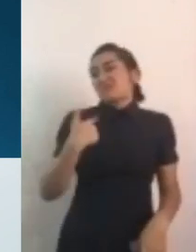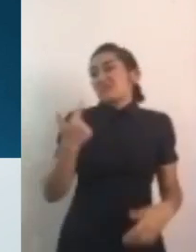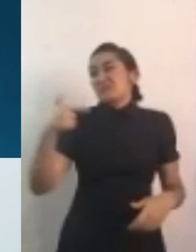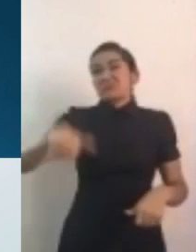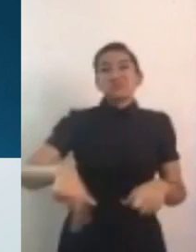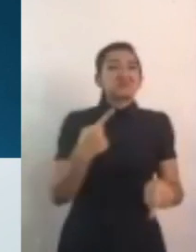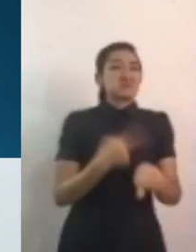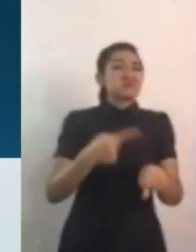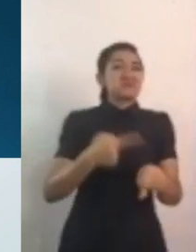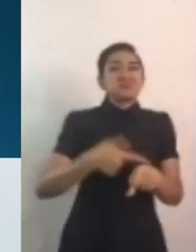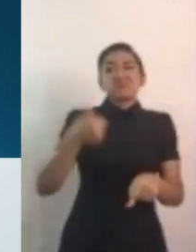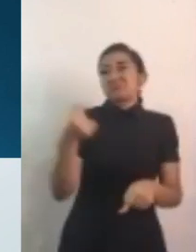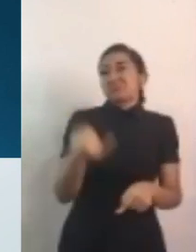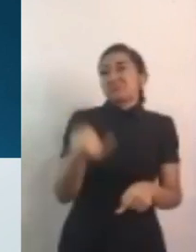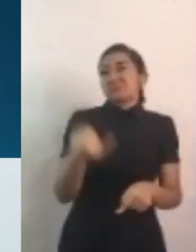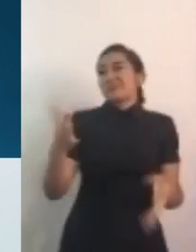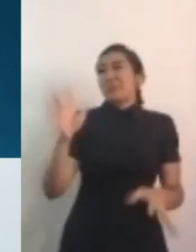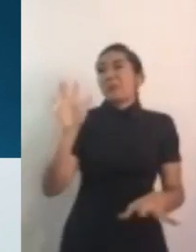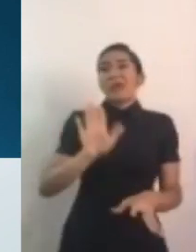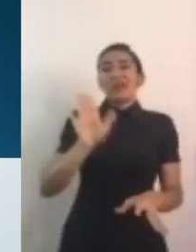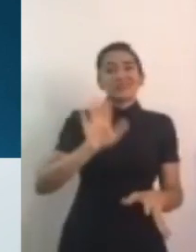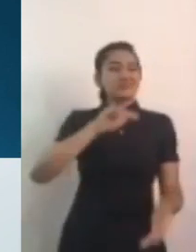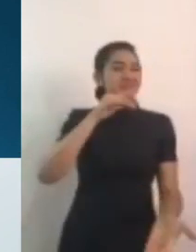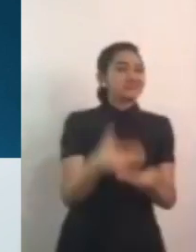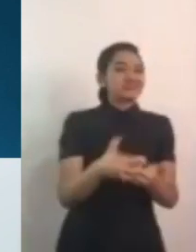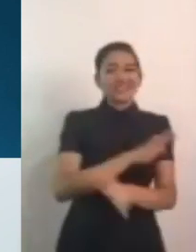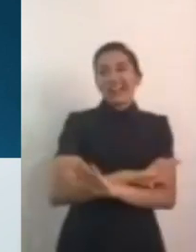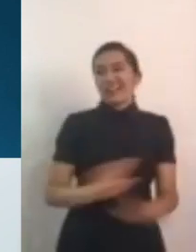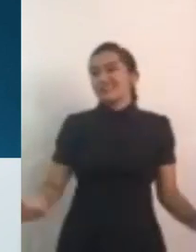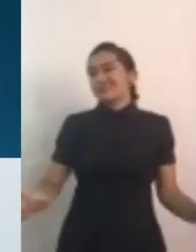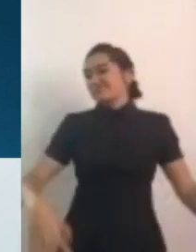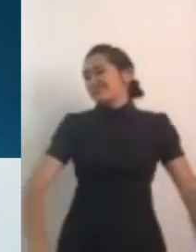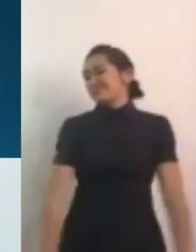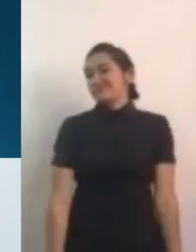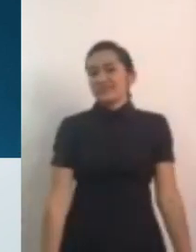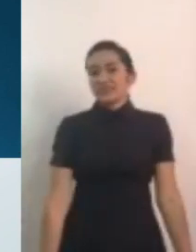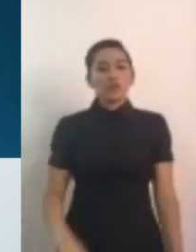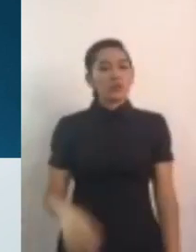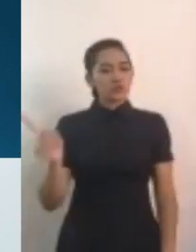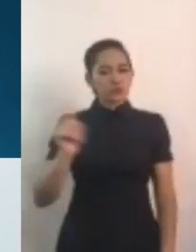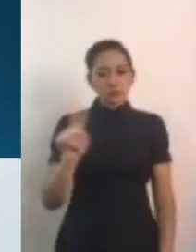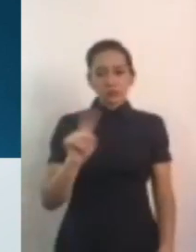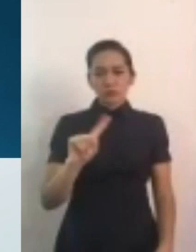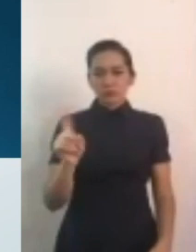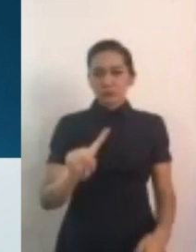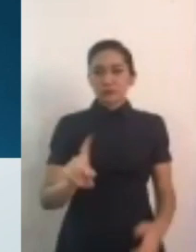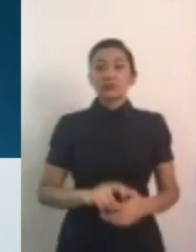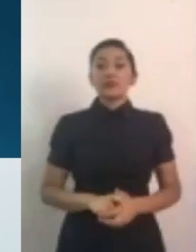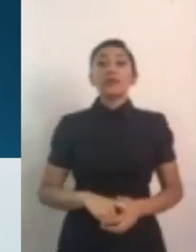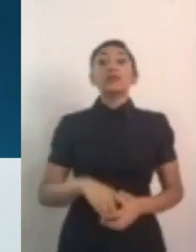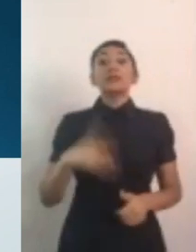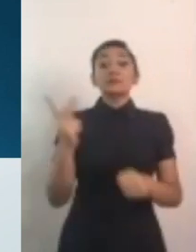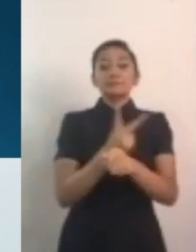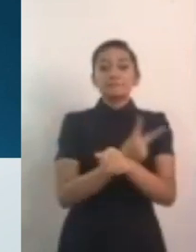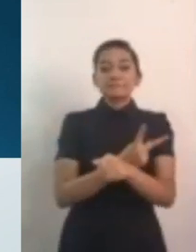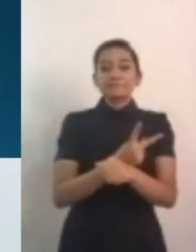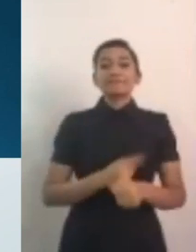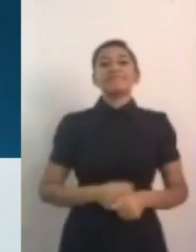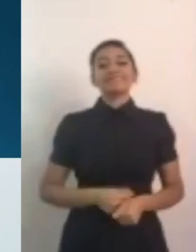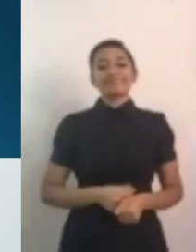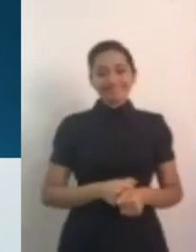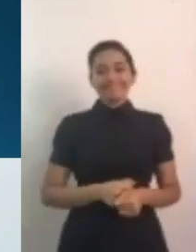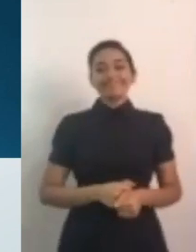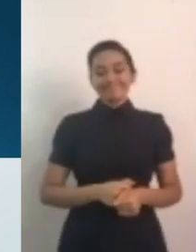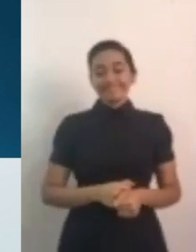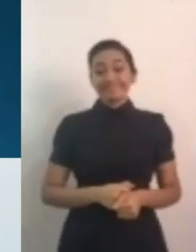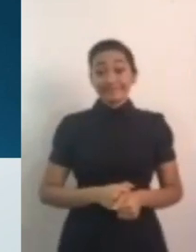es el fin, etcétera. Y entonces lo que esto produce es una tremenda desactivación del comportamiento, a pesar